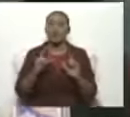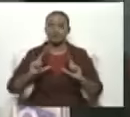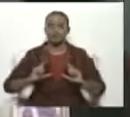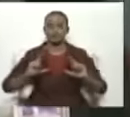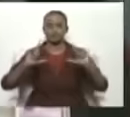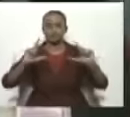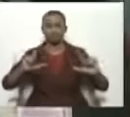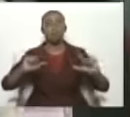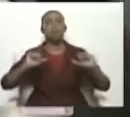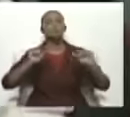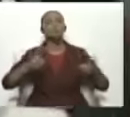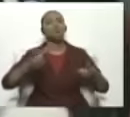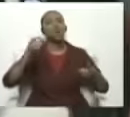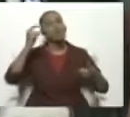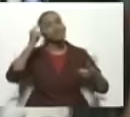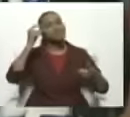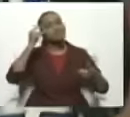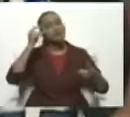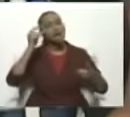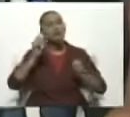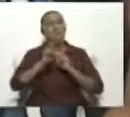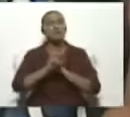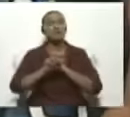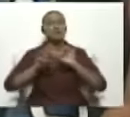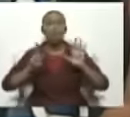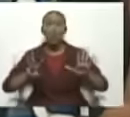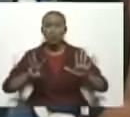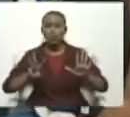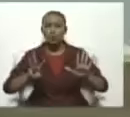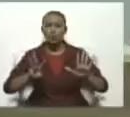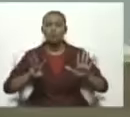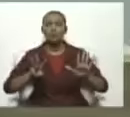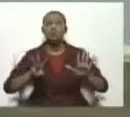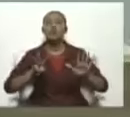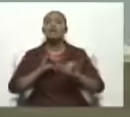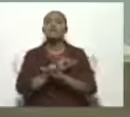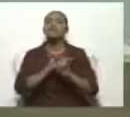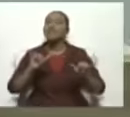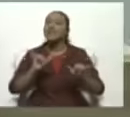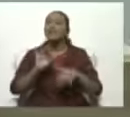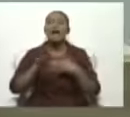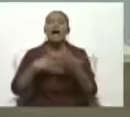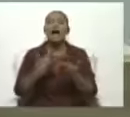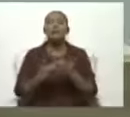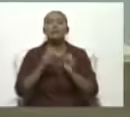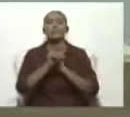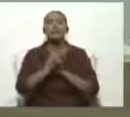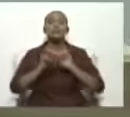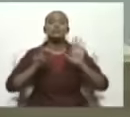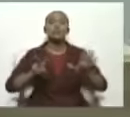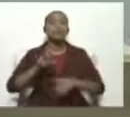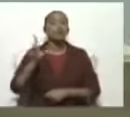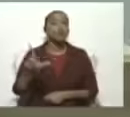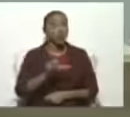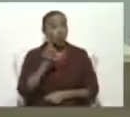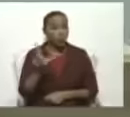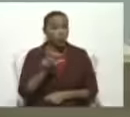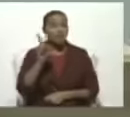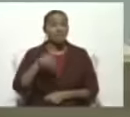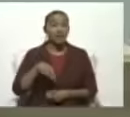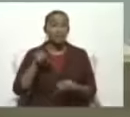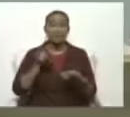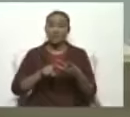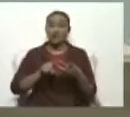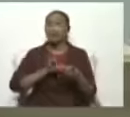el día 28 y finaliza el día 27 de julio, la capacitación de los miembros de mesa que